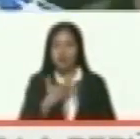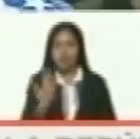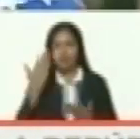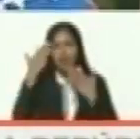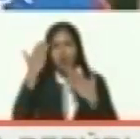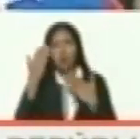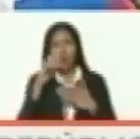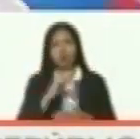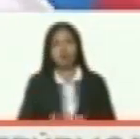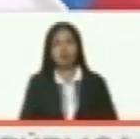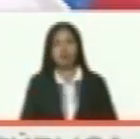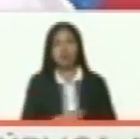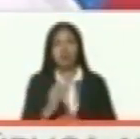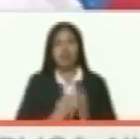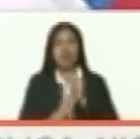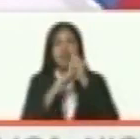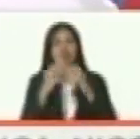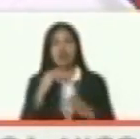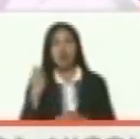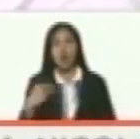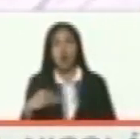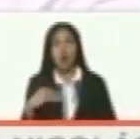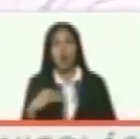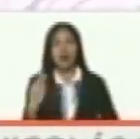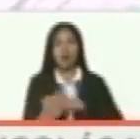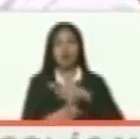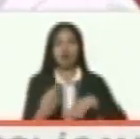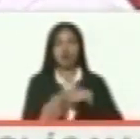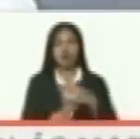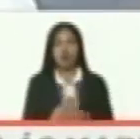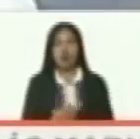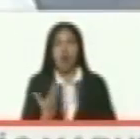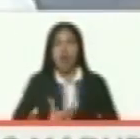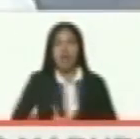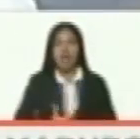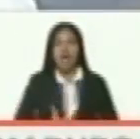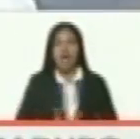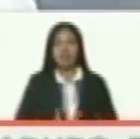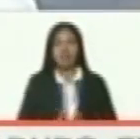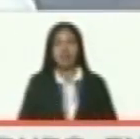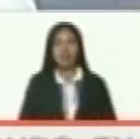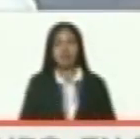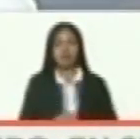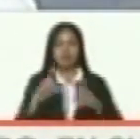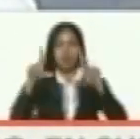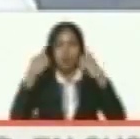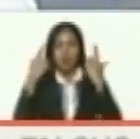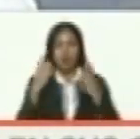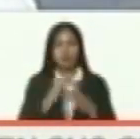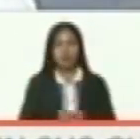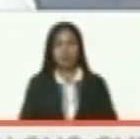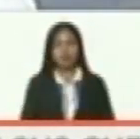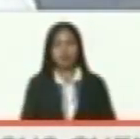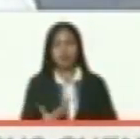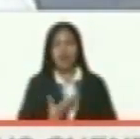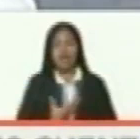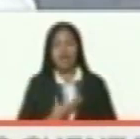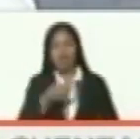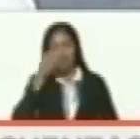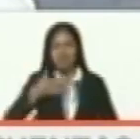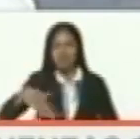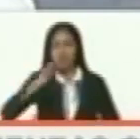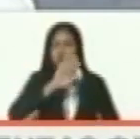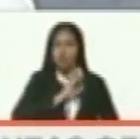saludo de este líder joven, líder revolucionario, alcalde de La Guaira, alcalde del